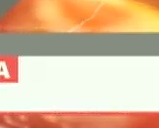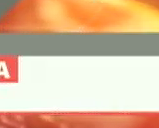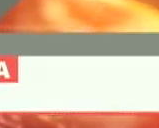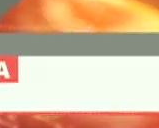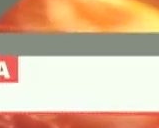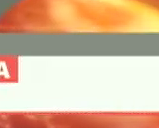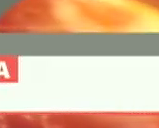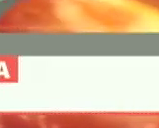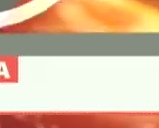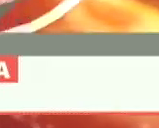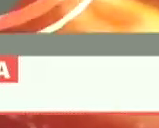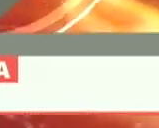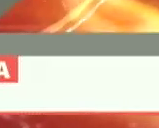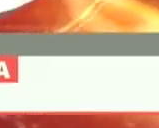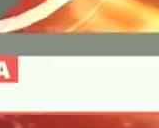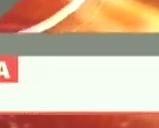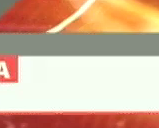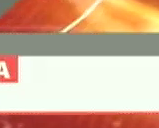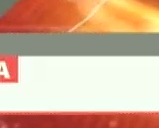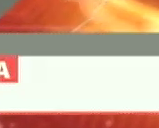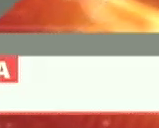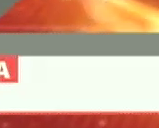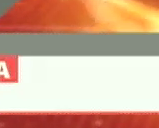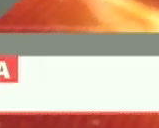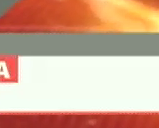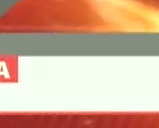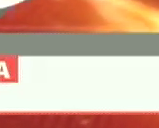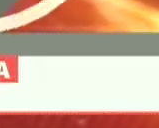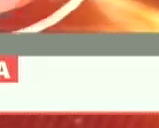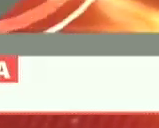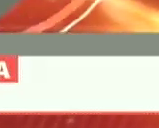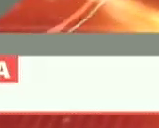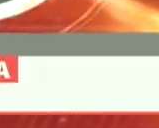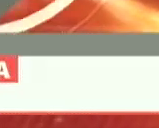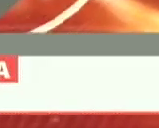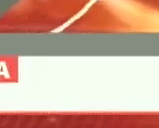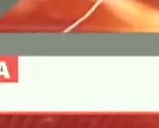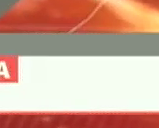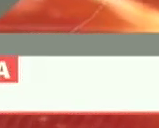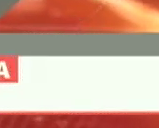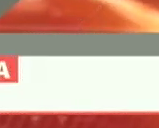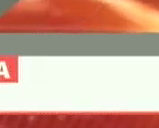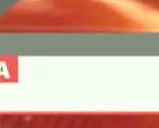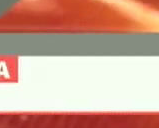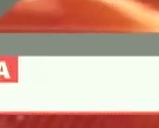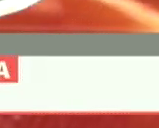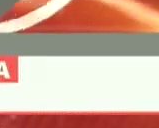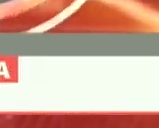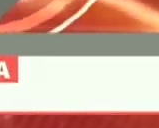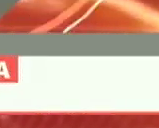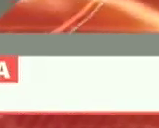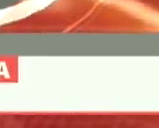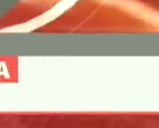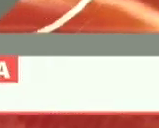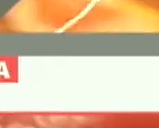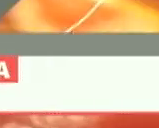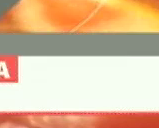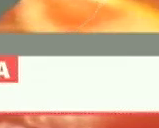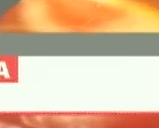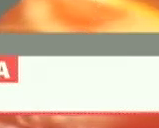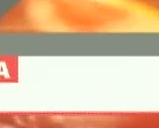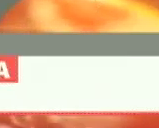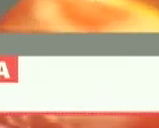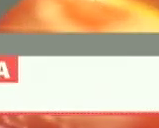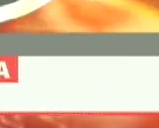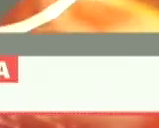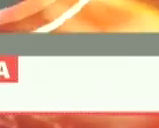residencia. En cuanto a la campaña Notron, se realizó el despliegue casa a casa, como